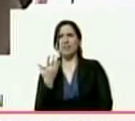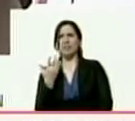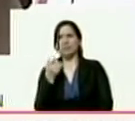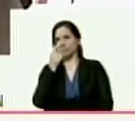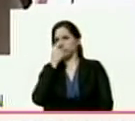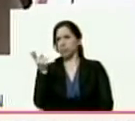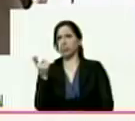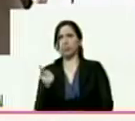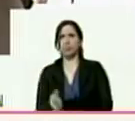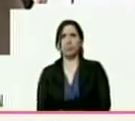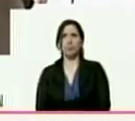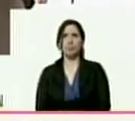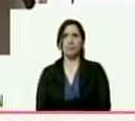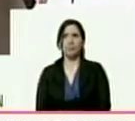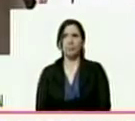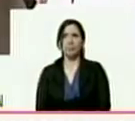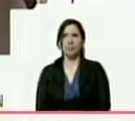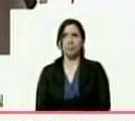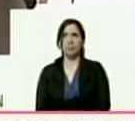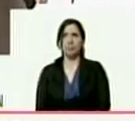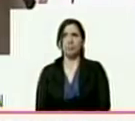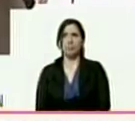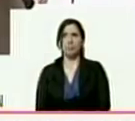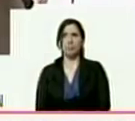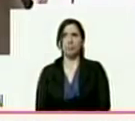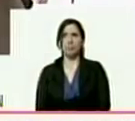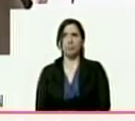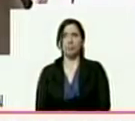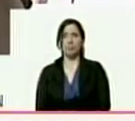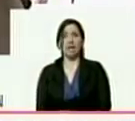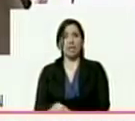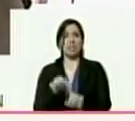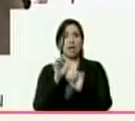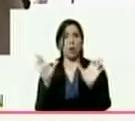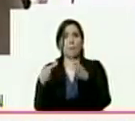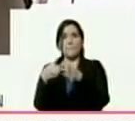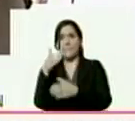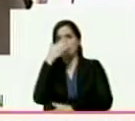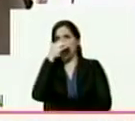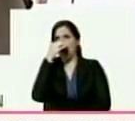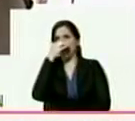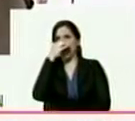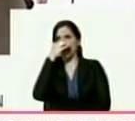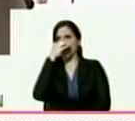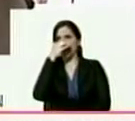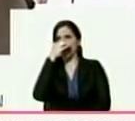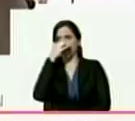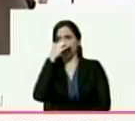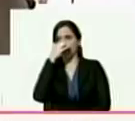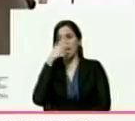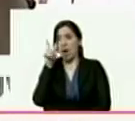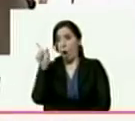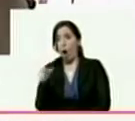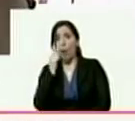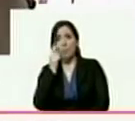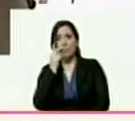italiano. Que lo eligieron las mafias en Guatemala. Un mafioso.